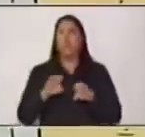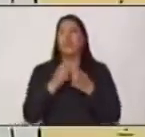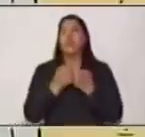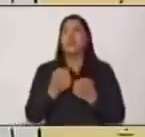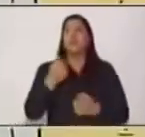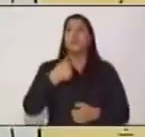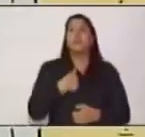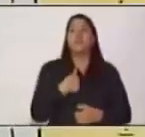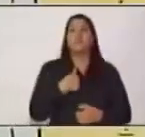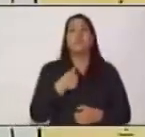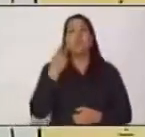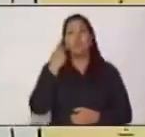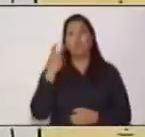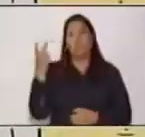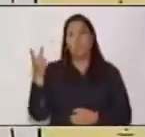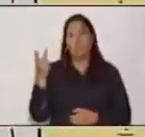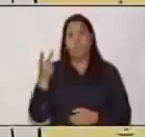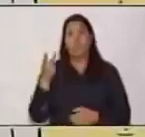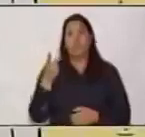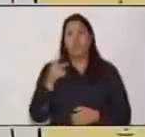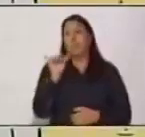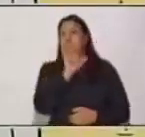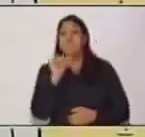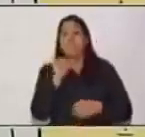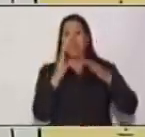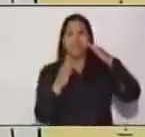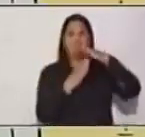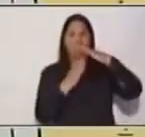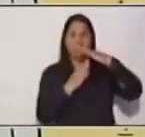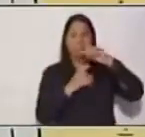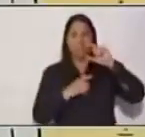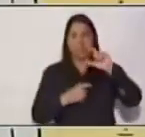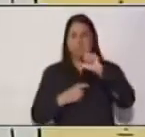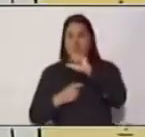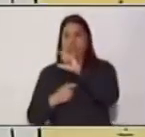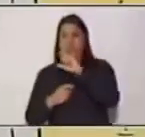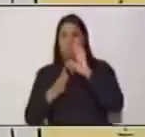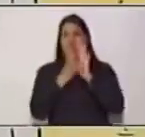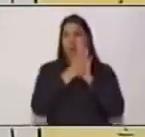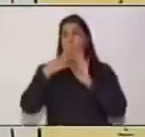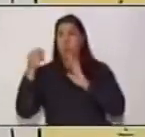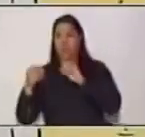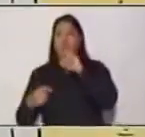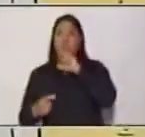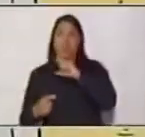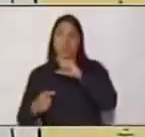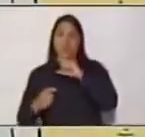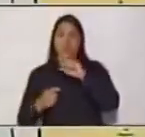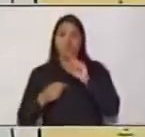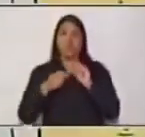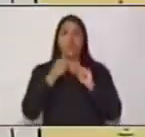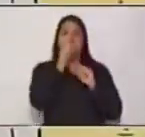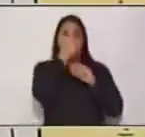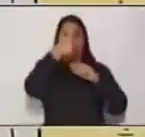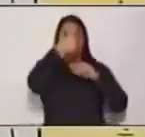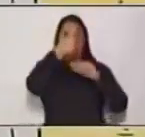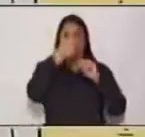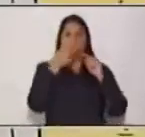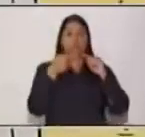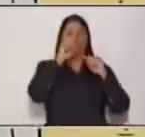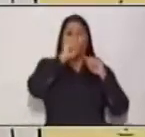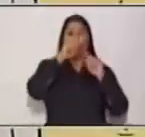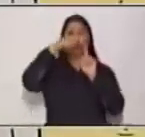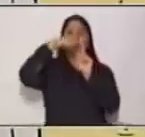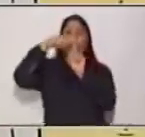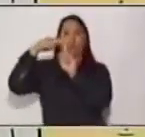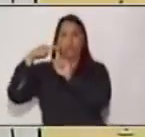la misma base, eso me permite escribir la base y sumar sus exponentes. 2 más 3 es